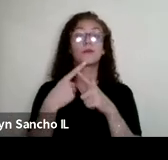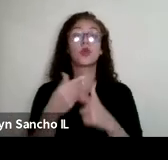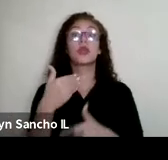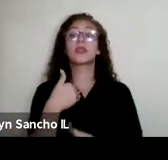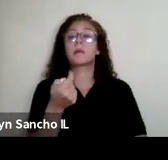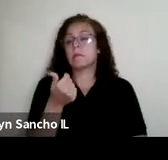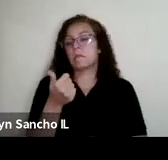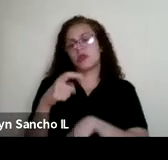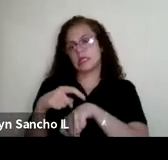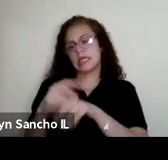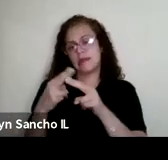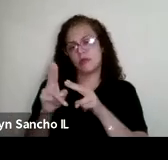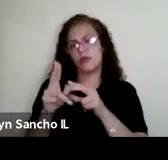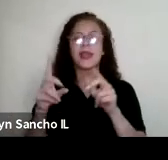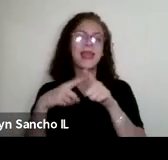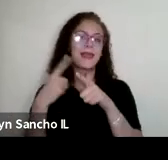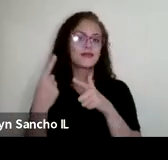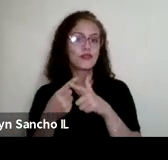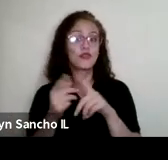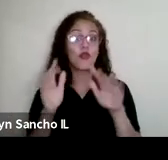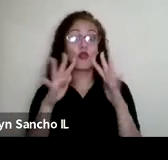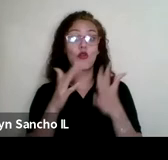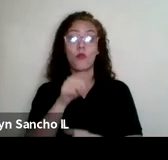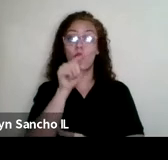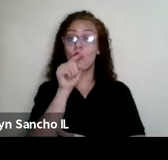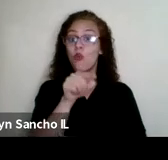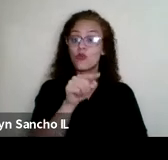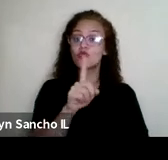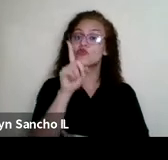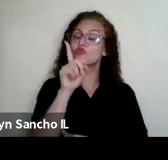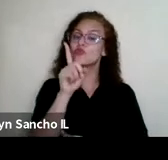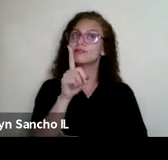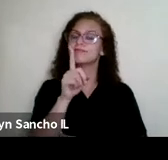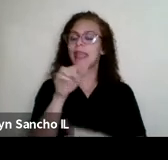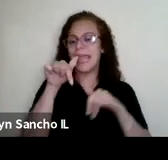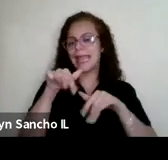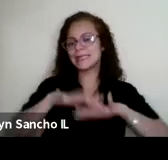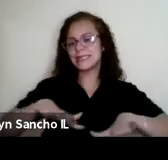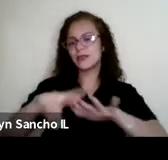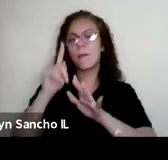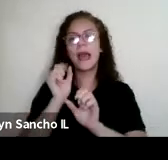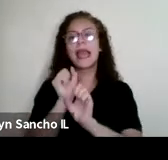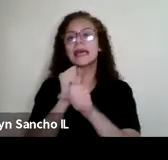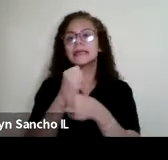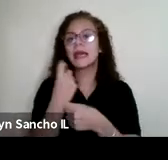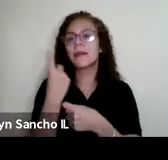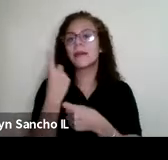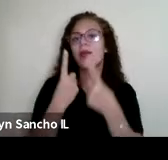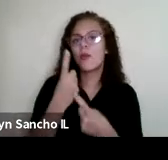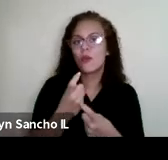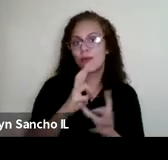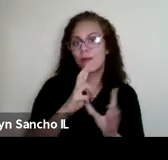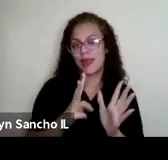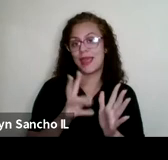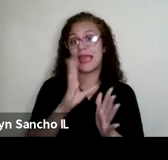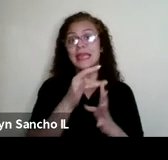muy poquito tiempo. Entonces, como esta era un, o este es un espacio para hacernos preguntas, ¿verdad?